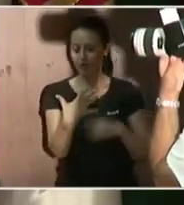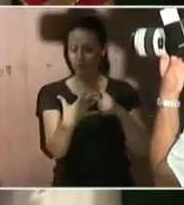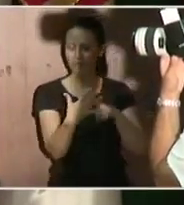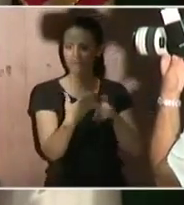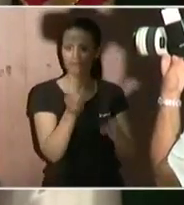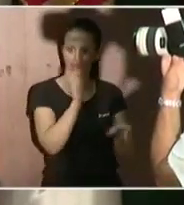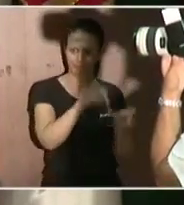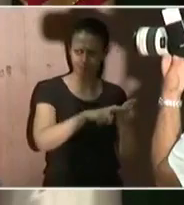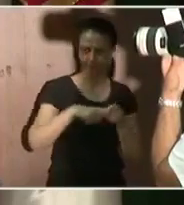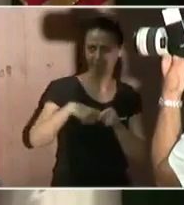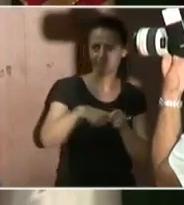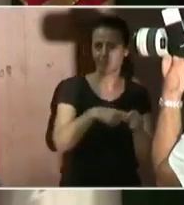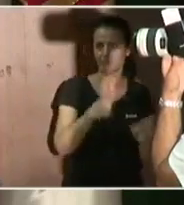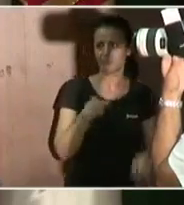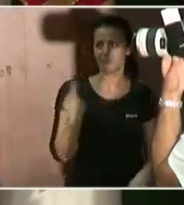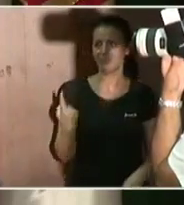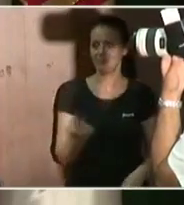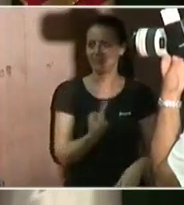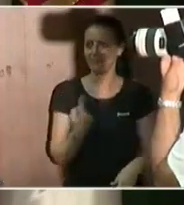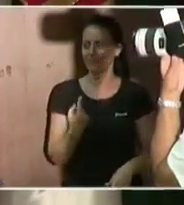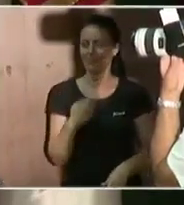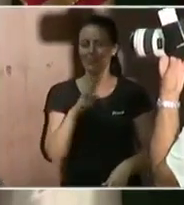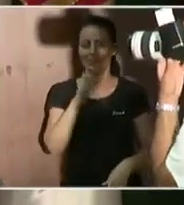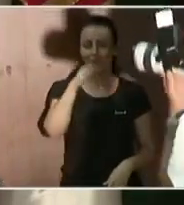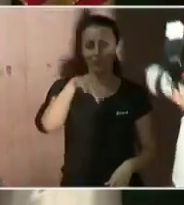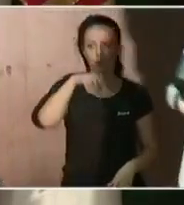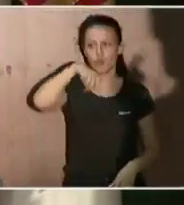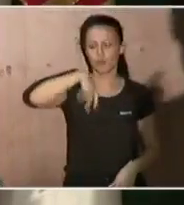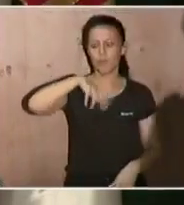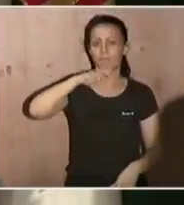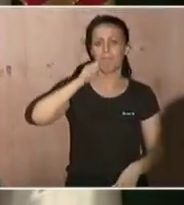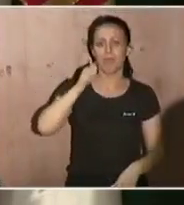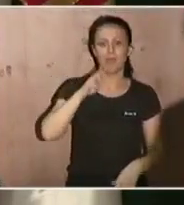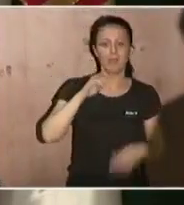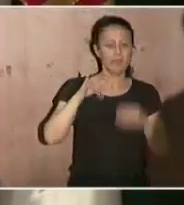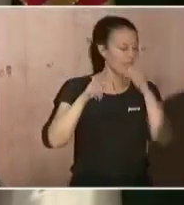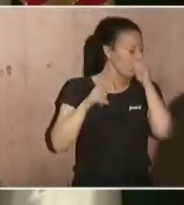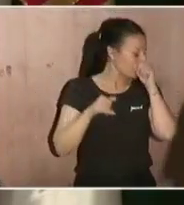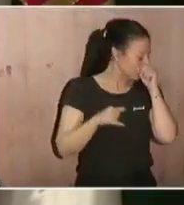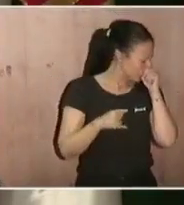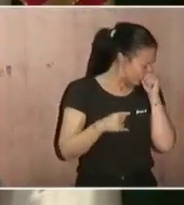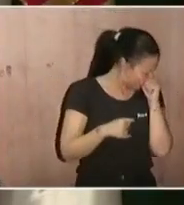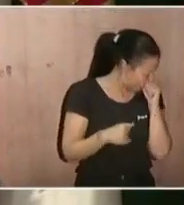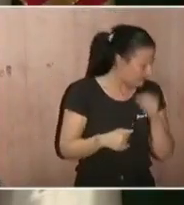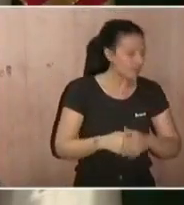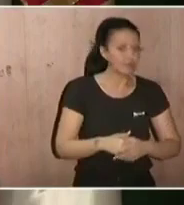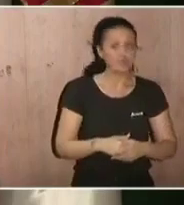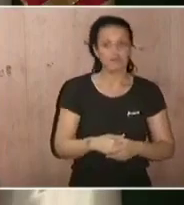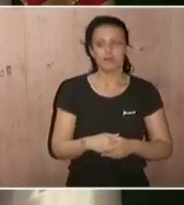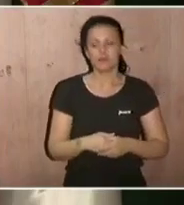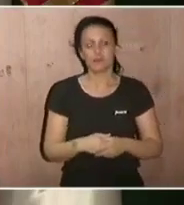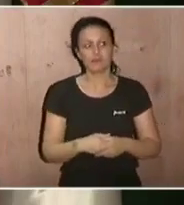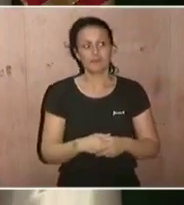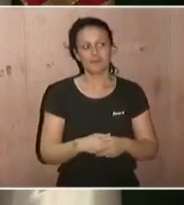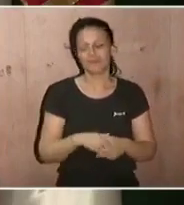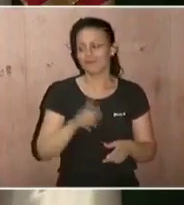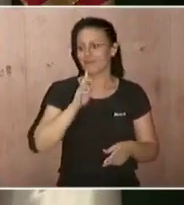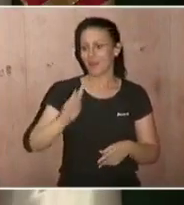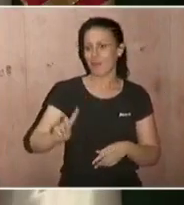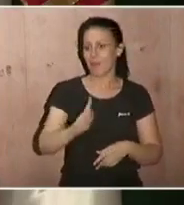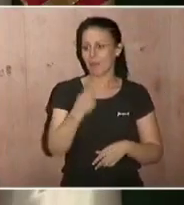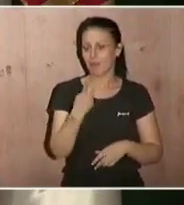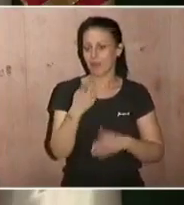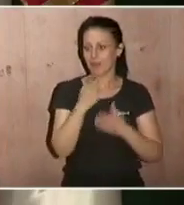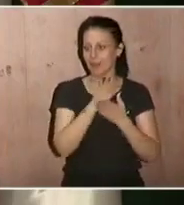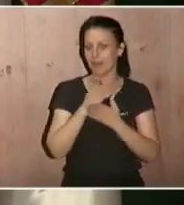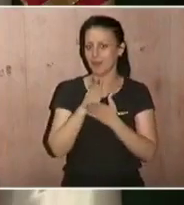yo solo. Ramón Martín Mateo, con su expresividad característica, antes de entrar a la primera lección, me dijo: